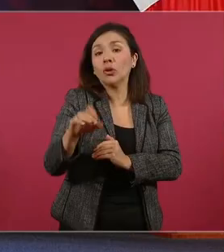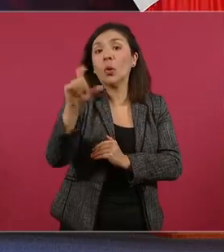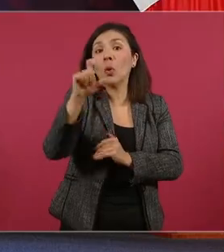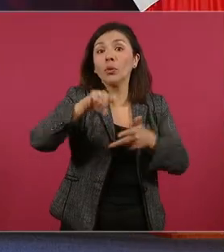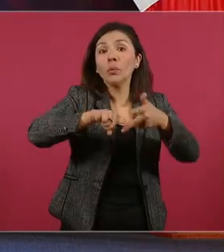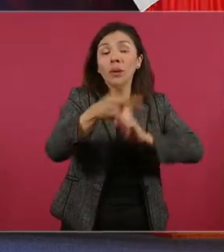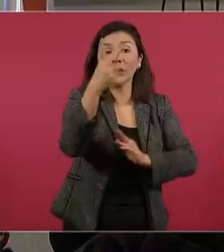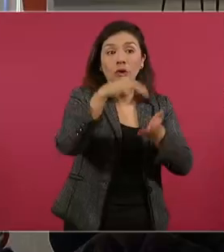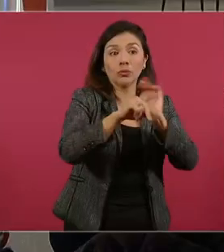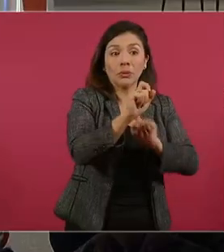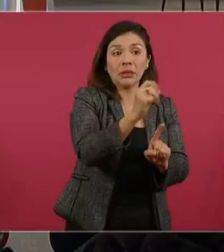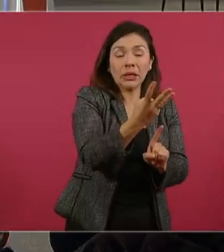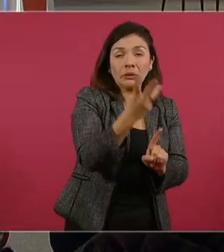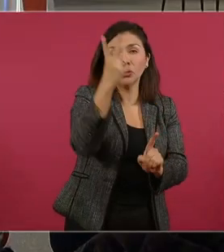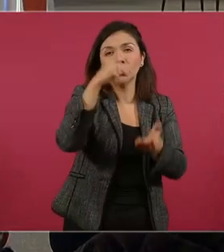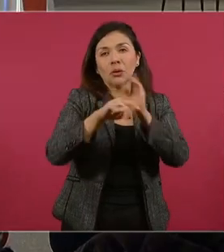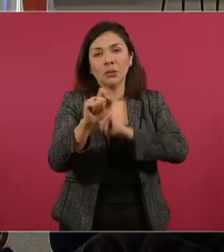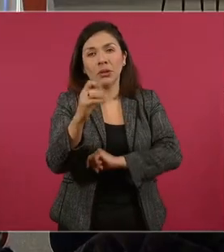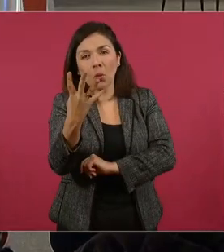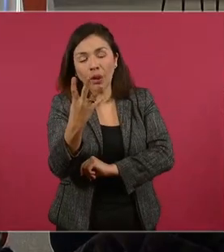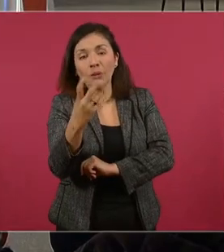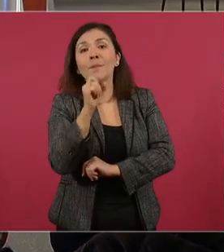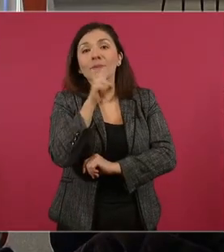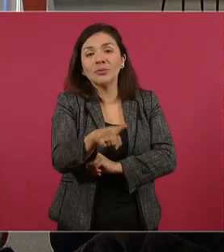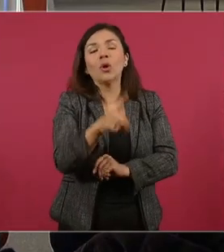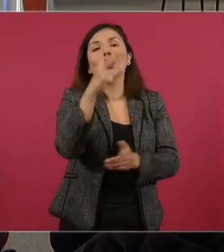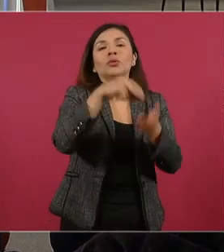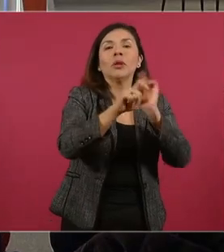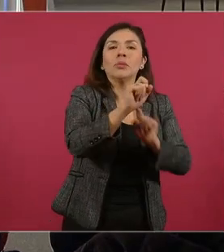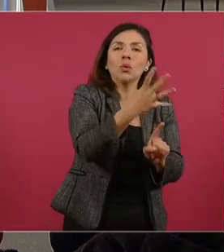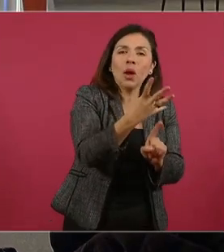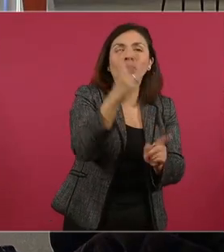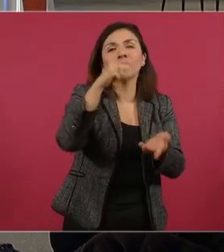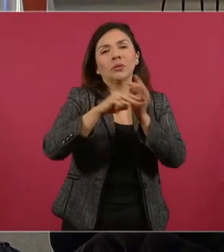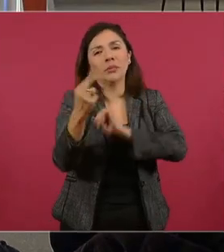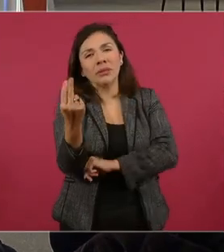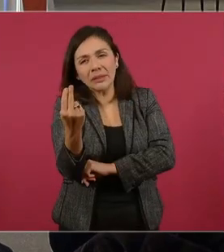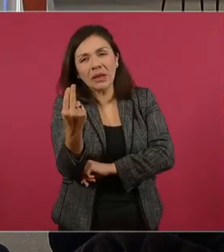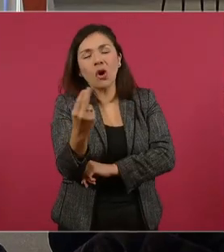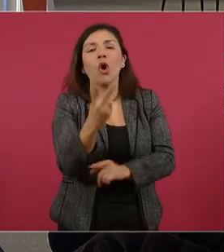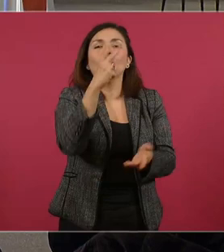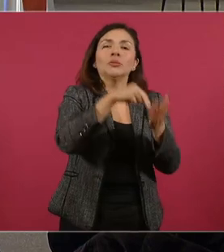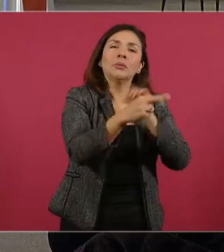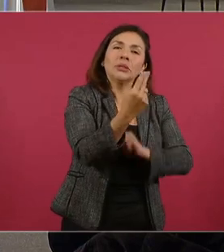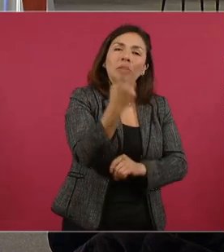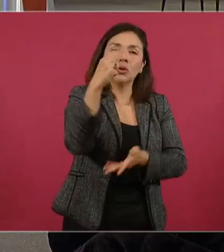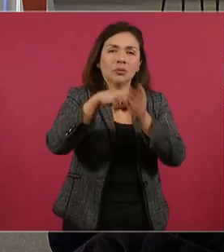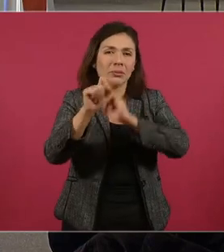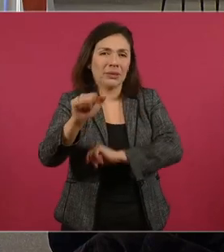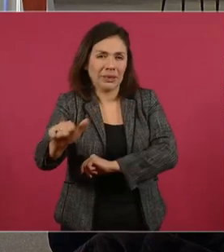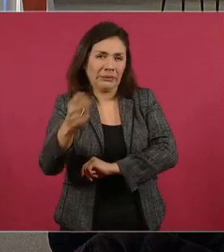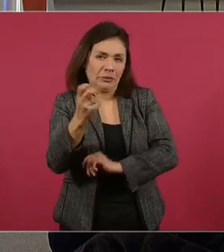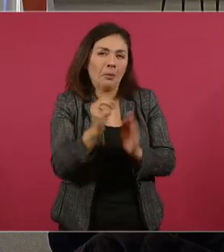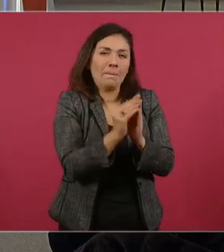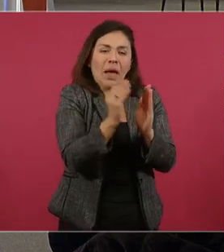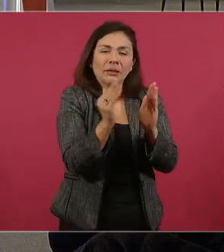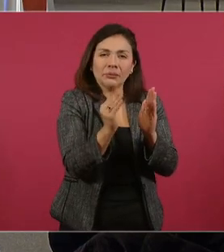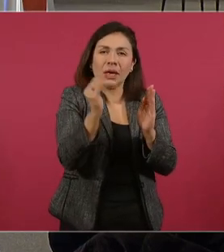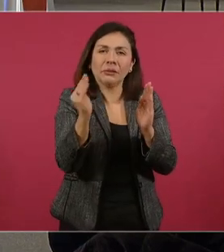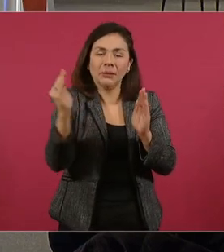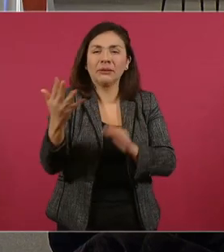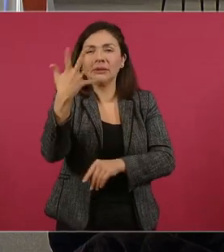23 y el 24, entre el 24 y el 25 y el 25 y el 26. Por eso también se va agrandando